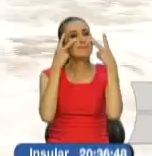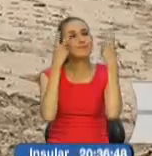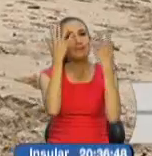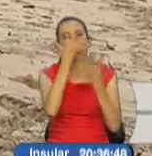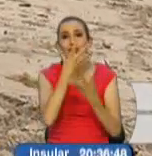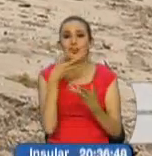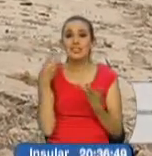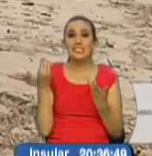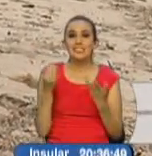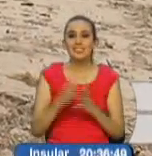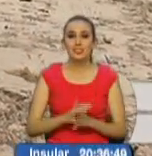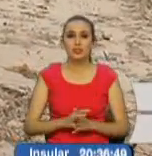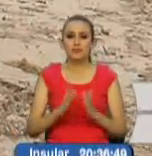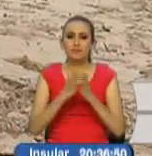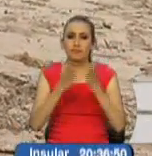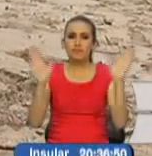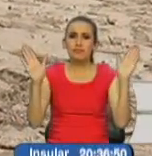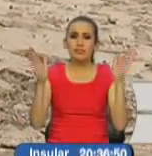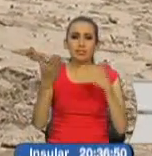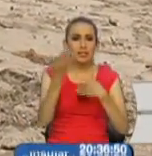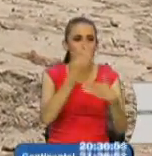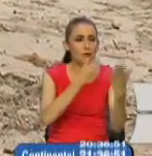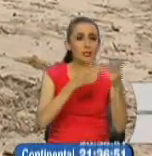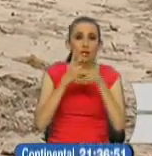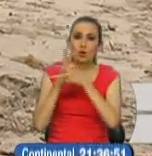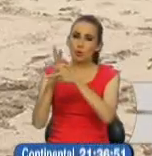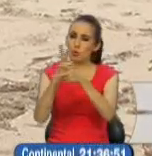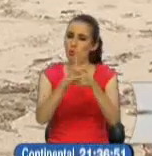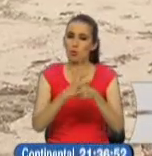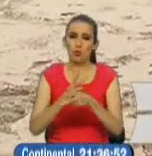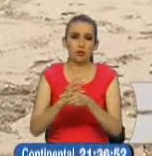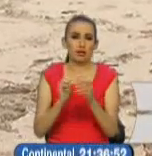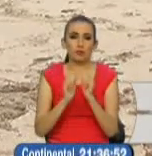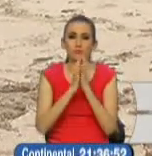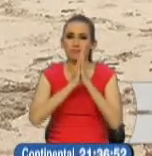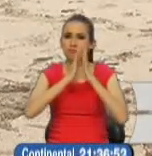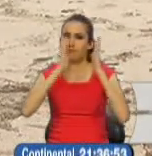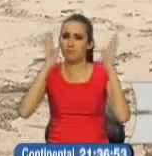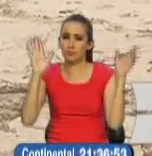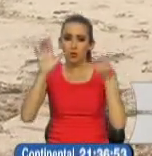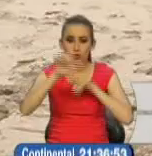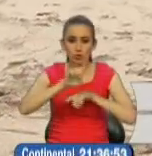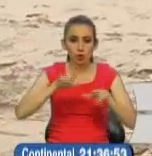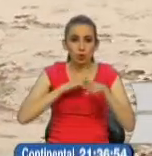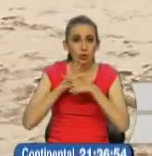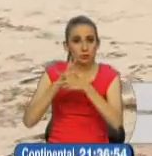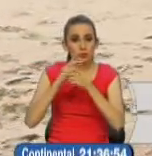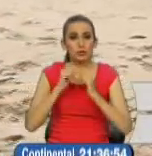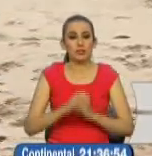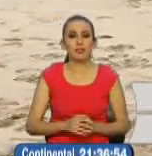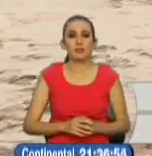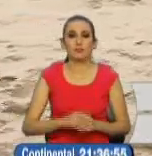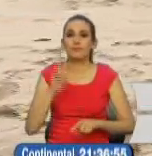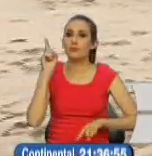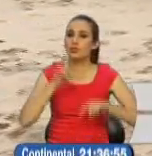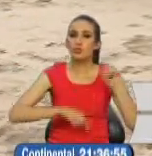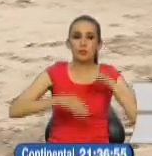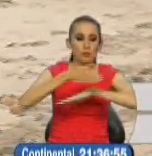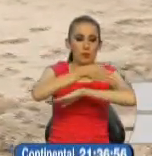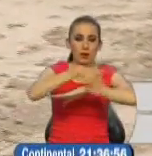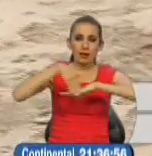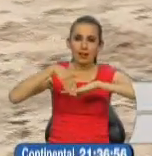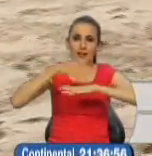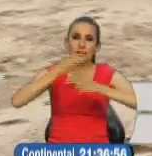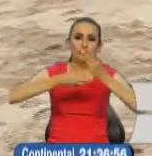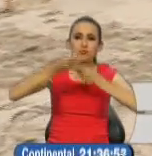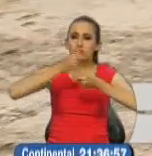balneario, que si bien es abierto al público, está cuidado al máximo por estar dentro de una zona protegida. No se permiten ventas ambulantes